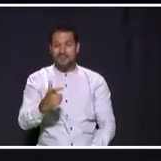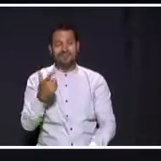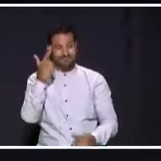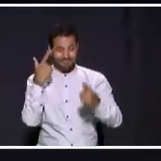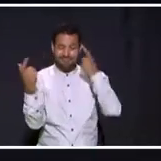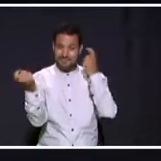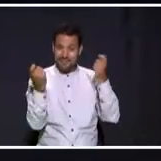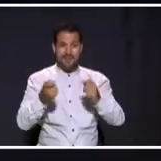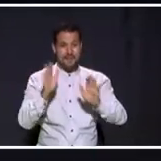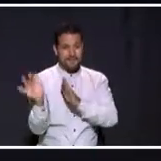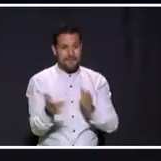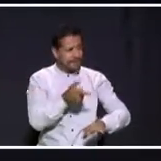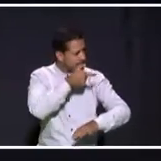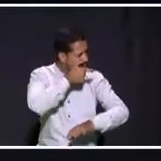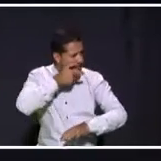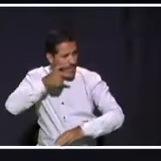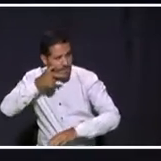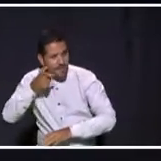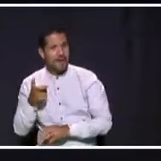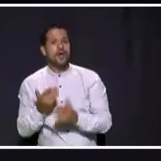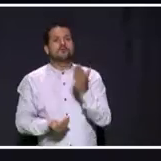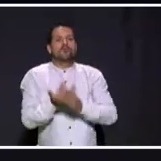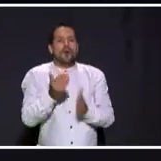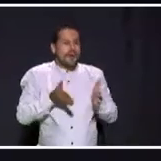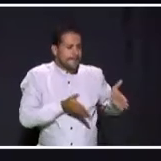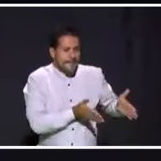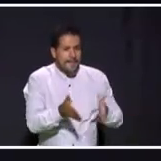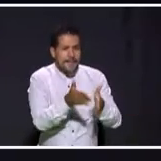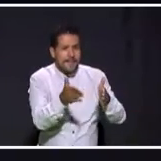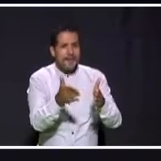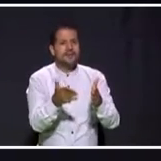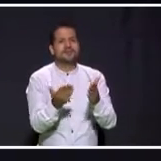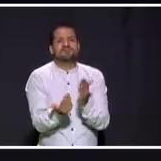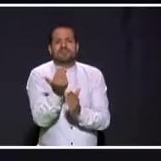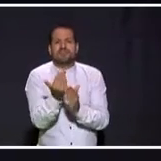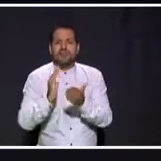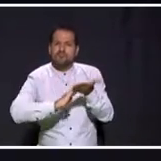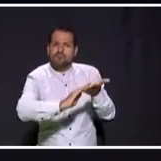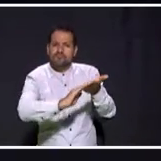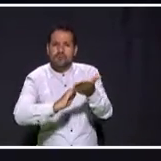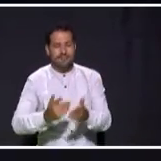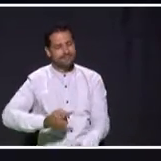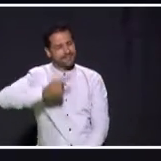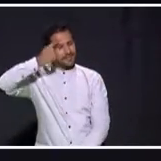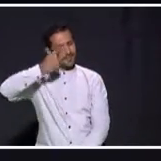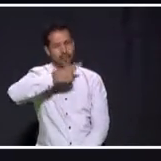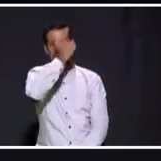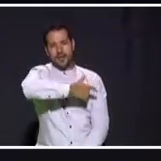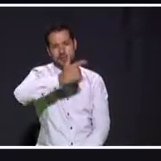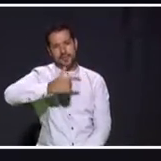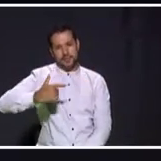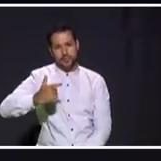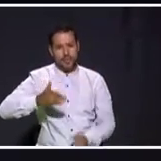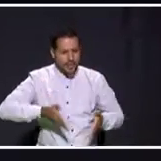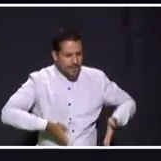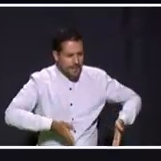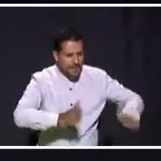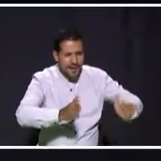que conectar todas esas vías a través de toda la red que tenemos y tenemos que hacerlo es pensando en las personas las vías y la infraestructura